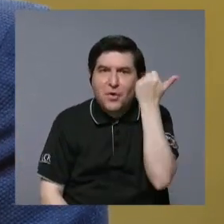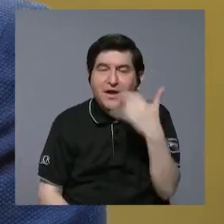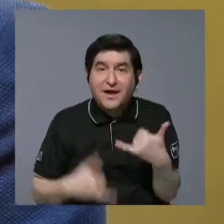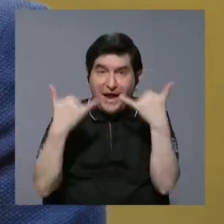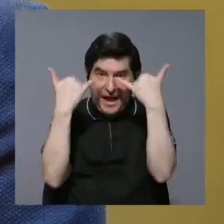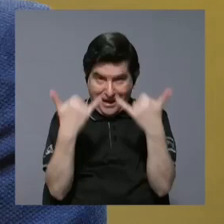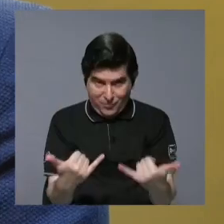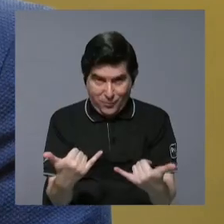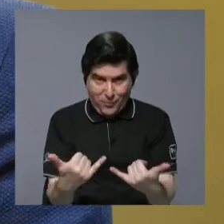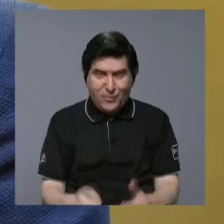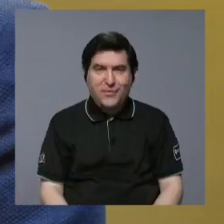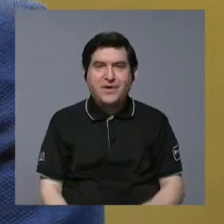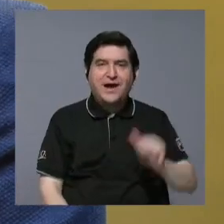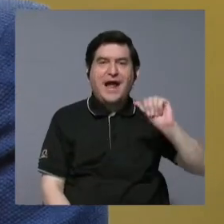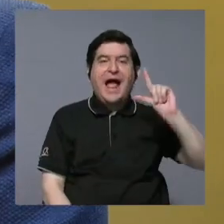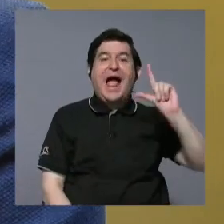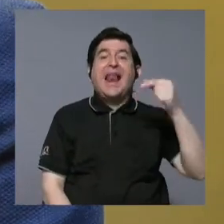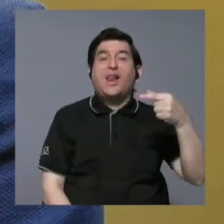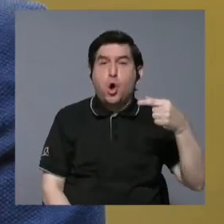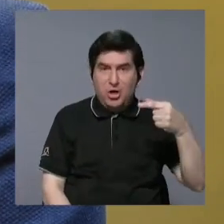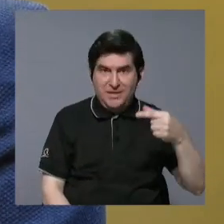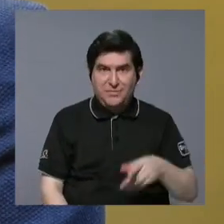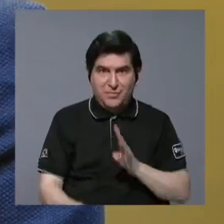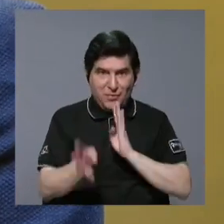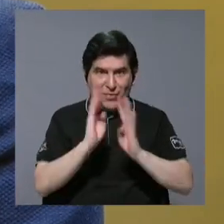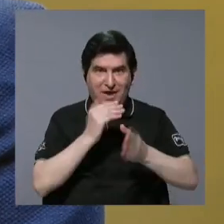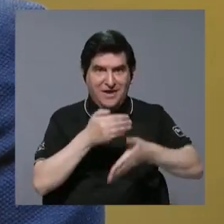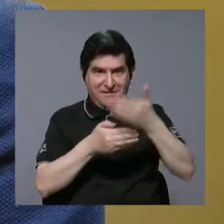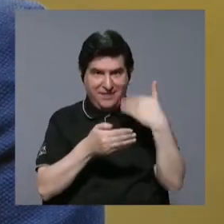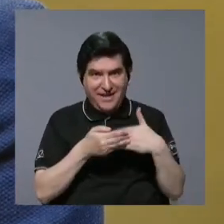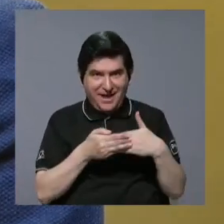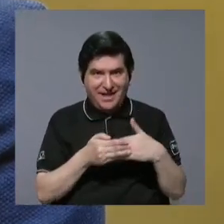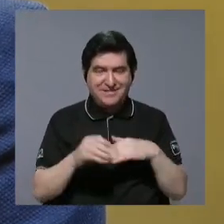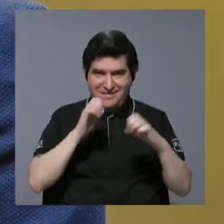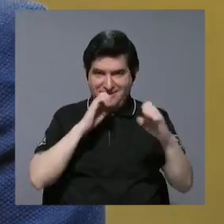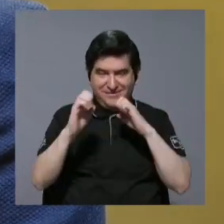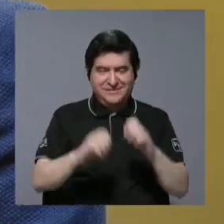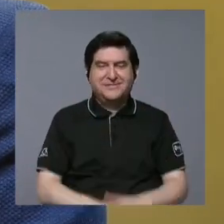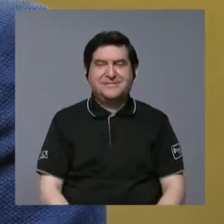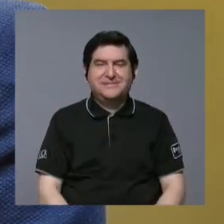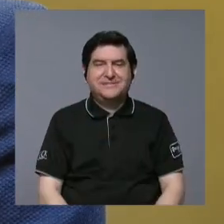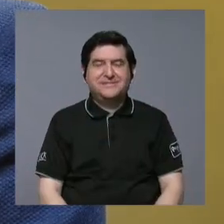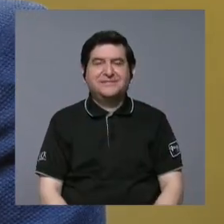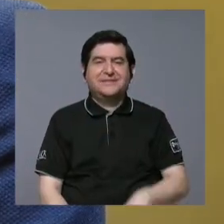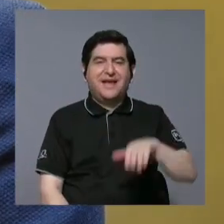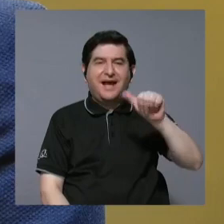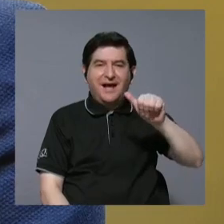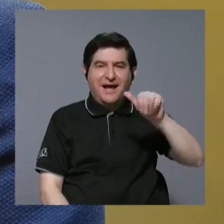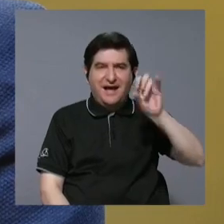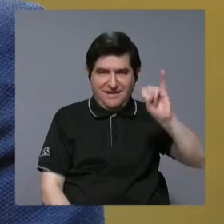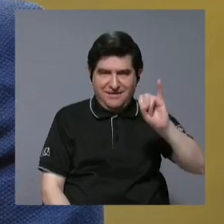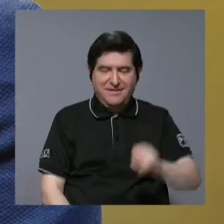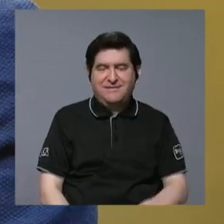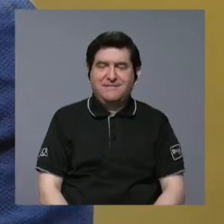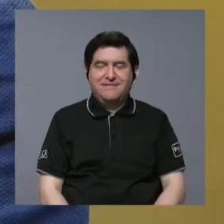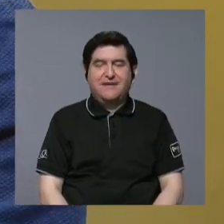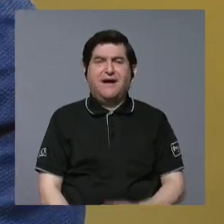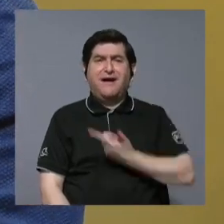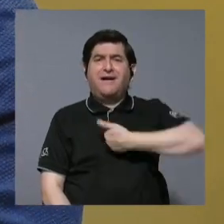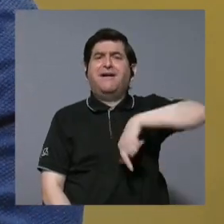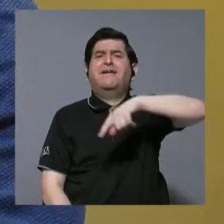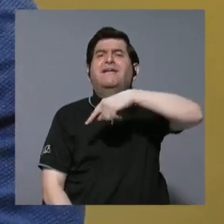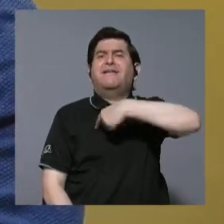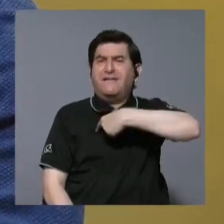día los algoritmos, ahora que hablábamos previo a la entrevista, ¿verdad? De inteligencia artificial, entienden que si